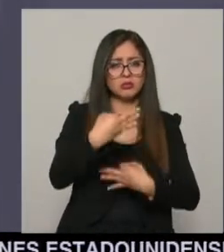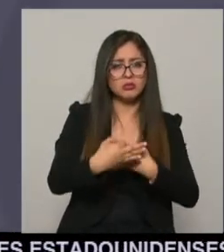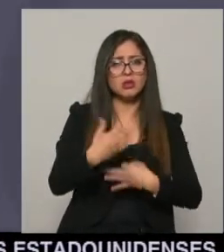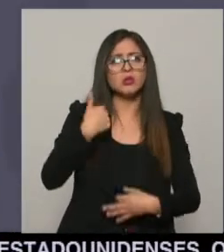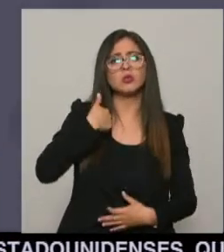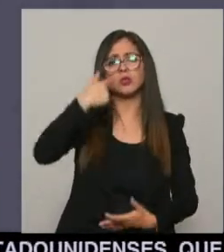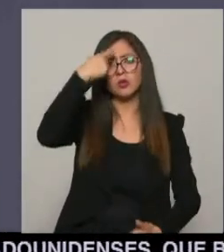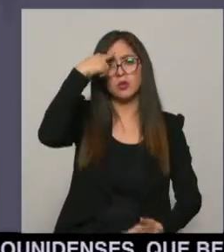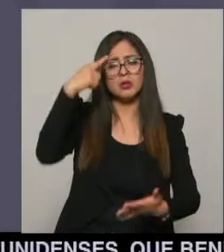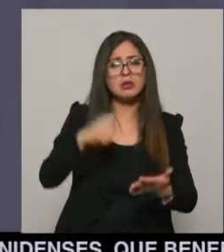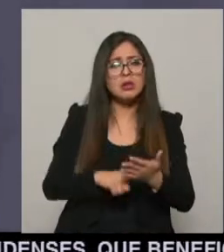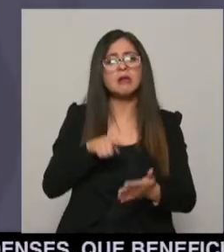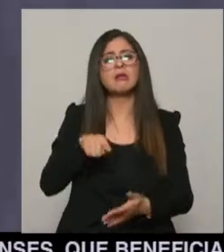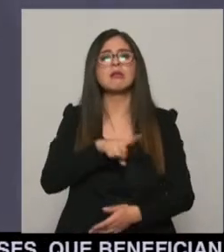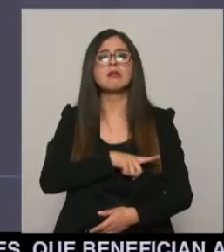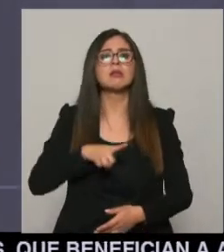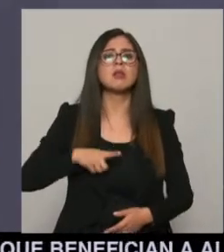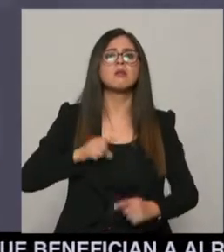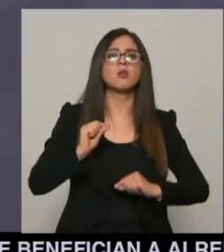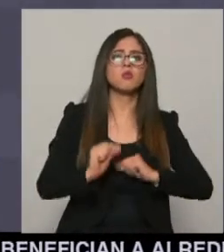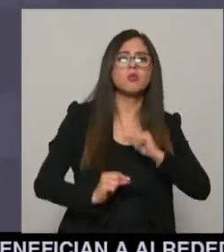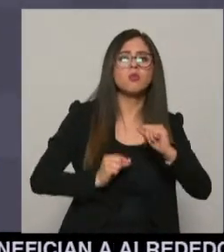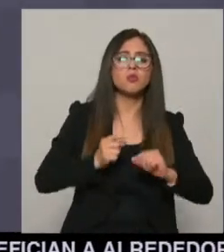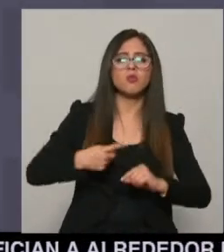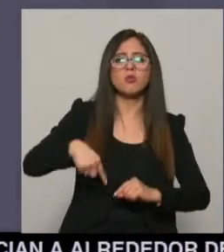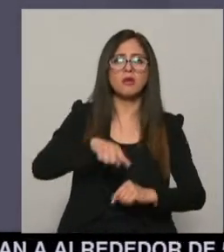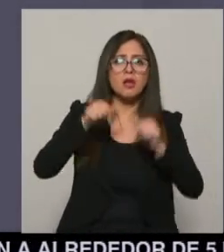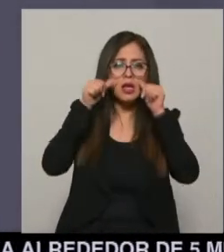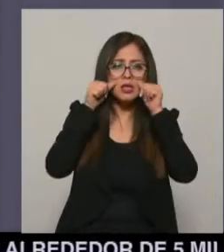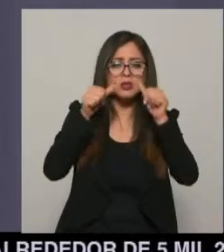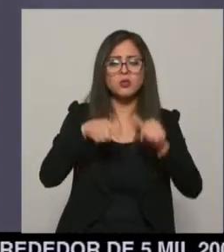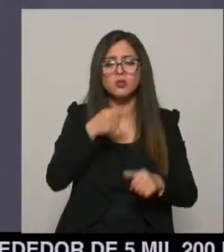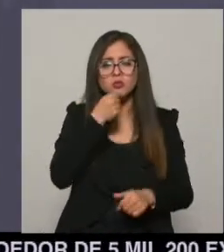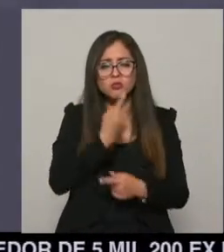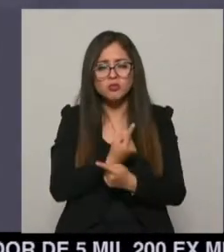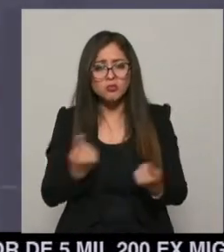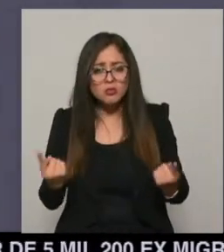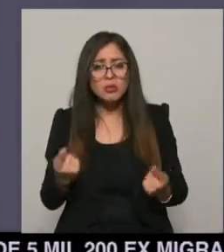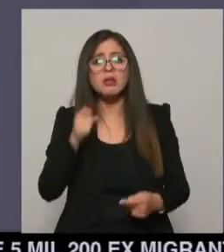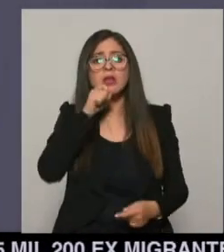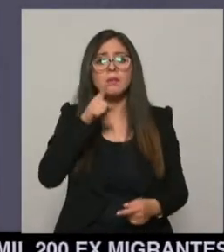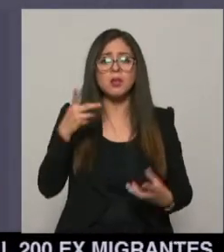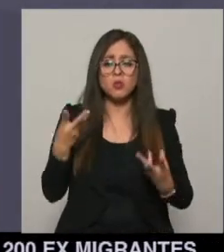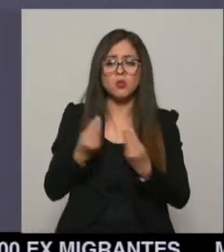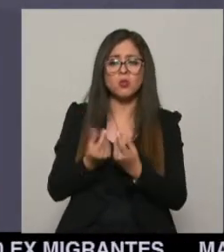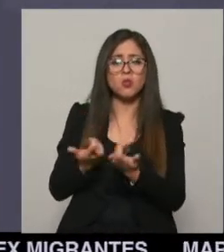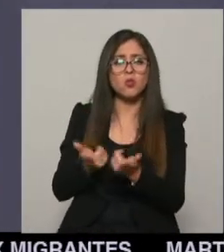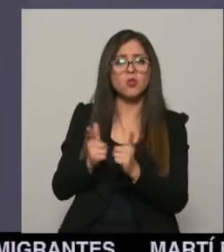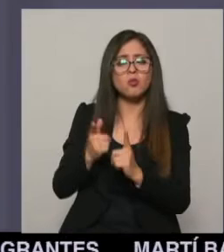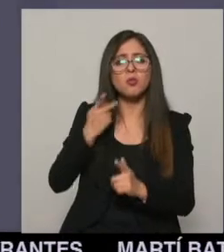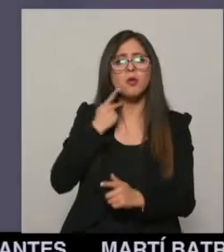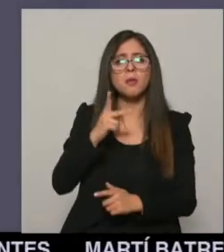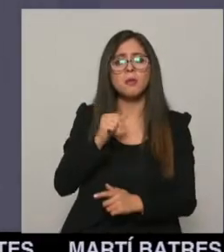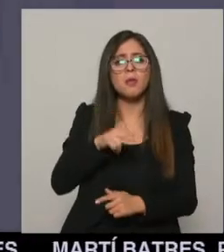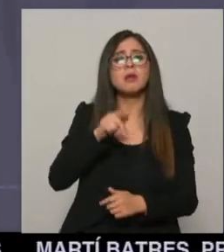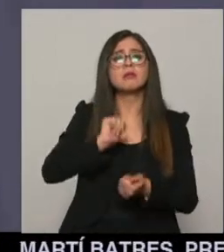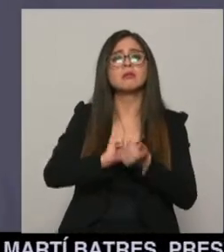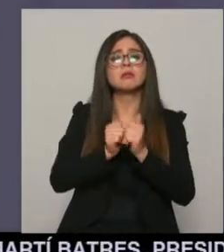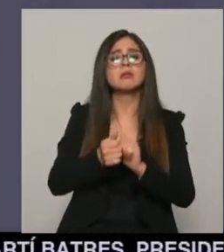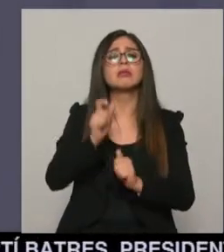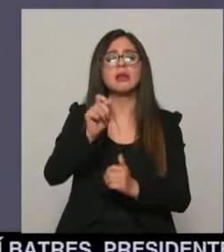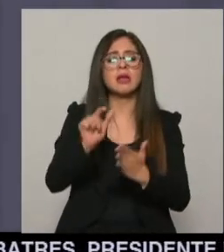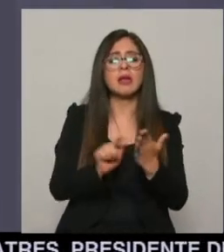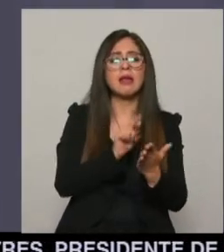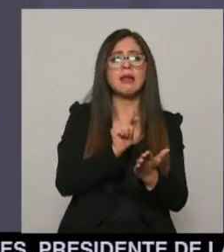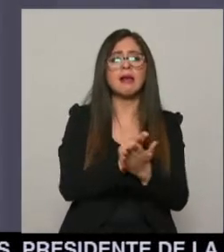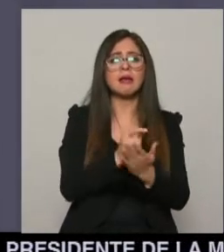creo que esto debe de ir aunado a una atención de la niñez. Ahí el PAN ha propuesto también iniciativas muy importantes como la Ley de Educación Inicial, que